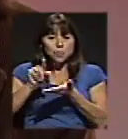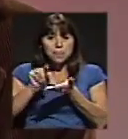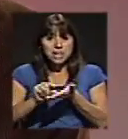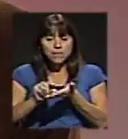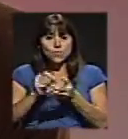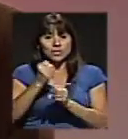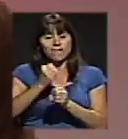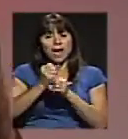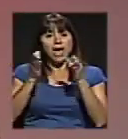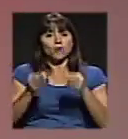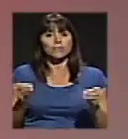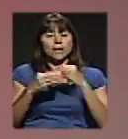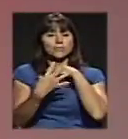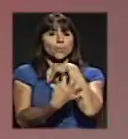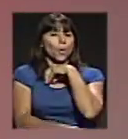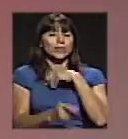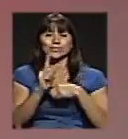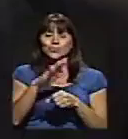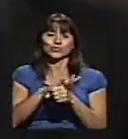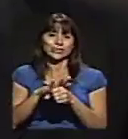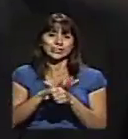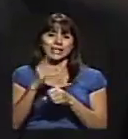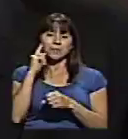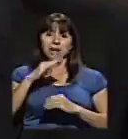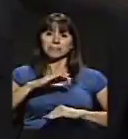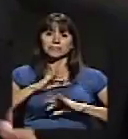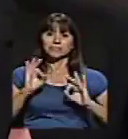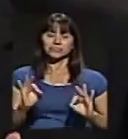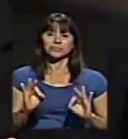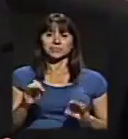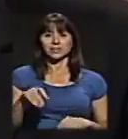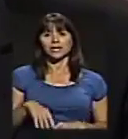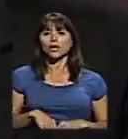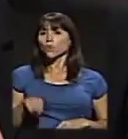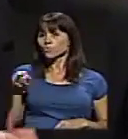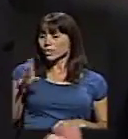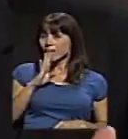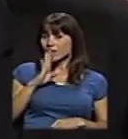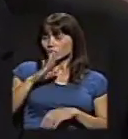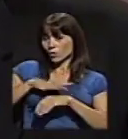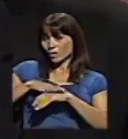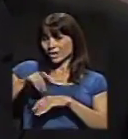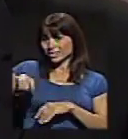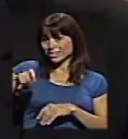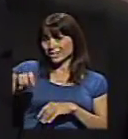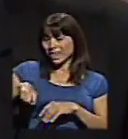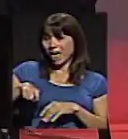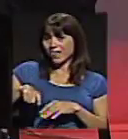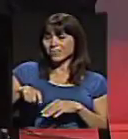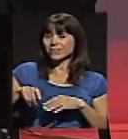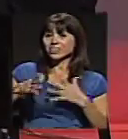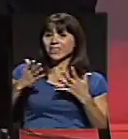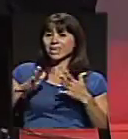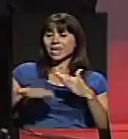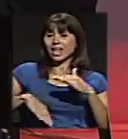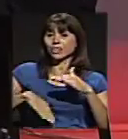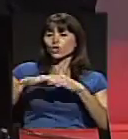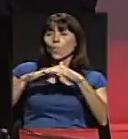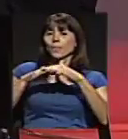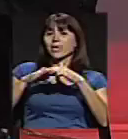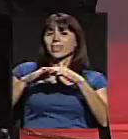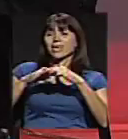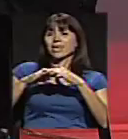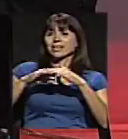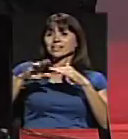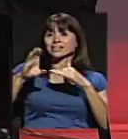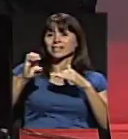para satisfacer las necesidades básicas. Usted ha hablado también de la necesidad de la ruptura del tope de cesantía. La ruptura del tope de cesantía